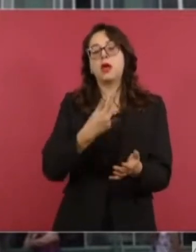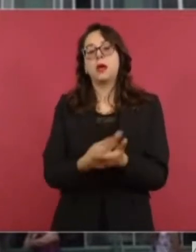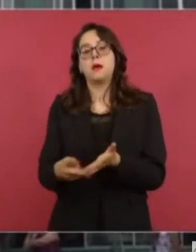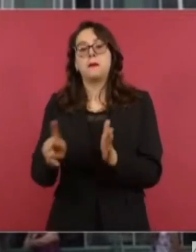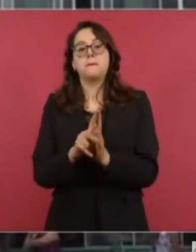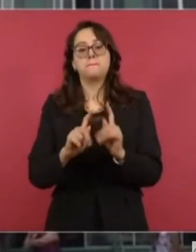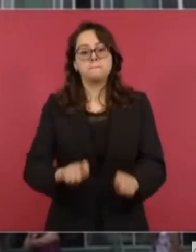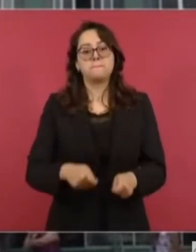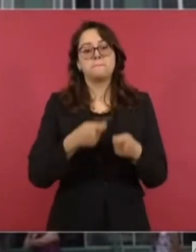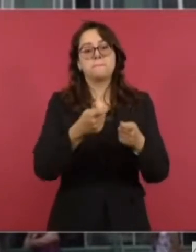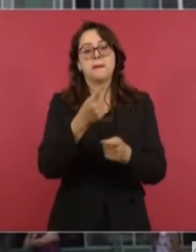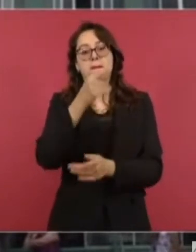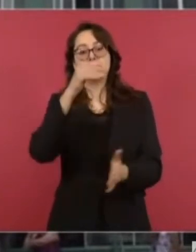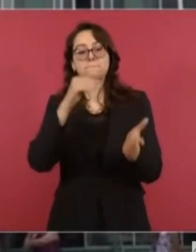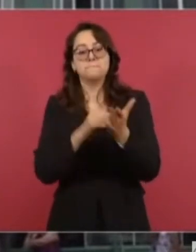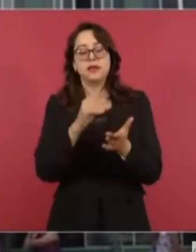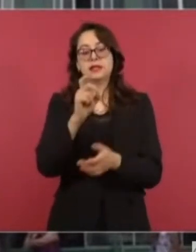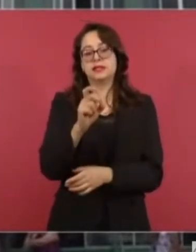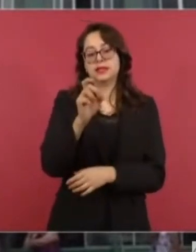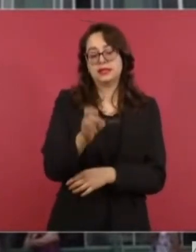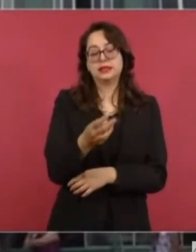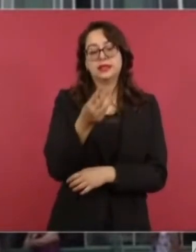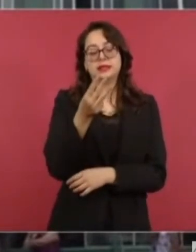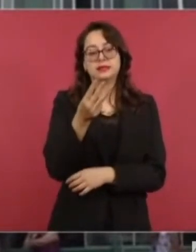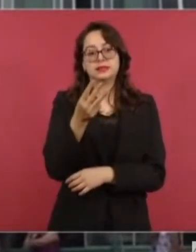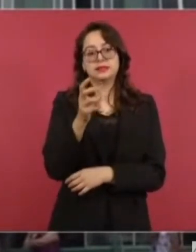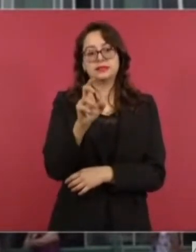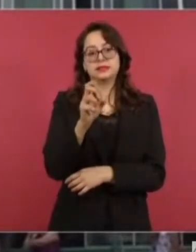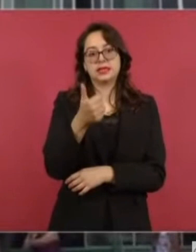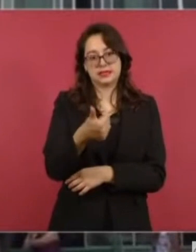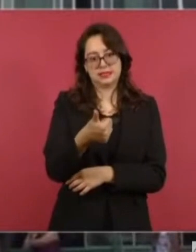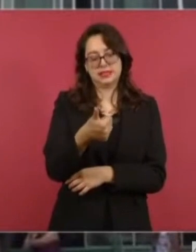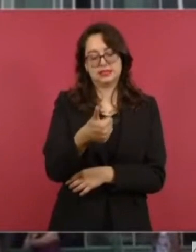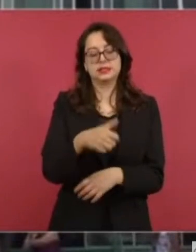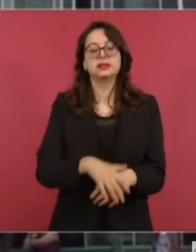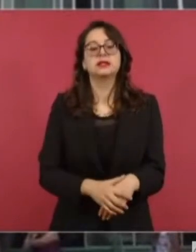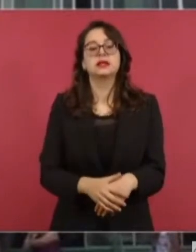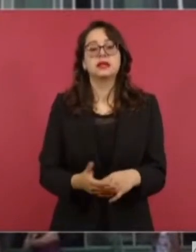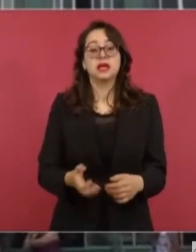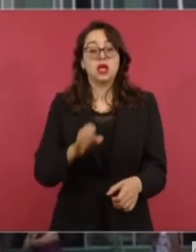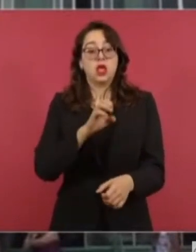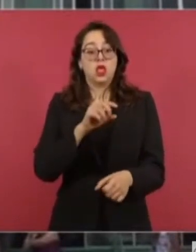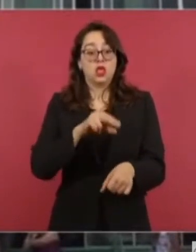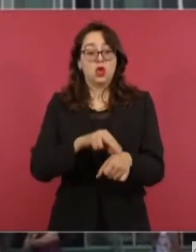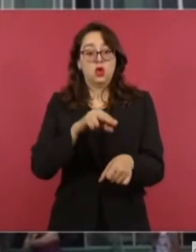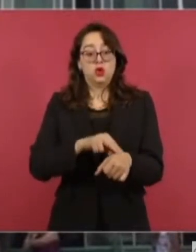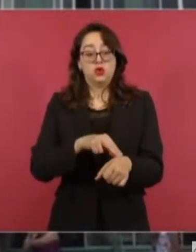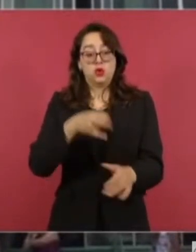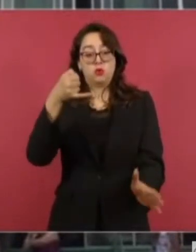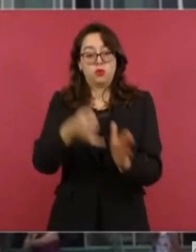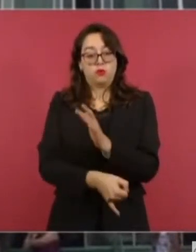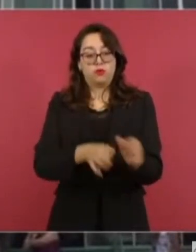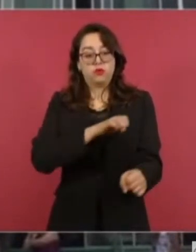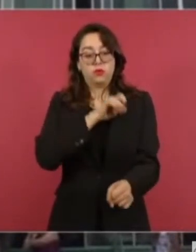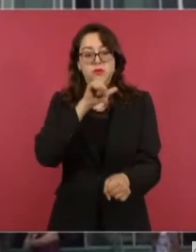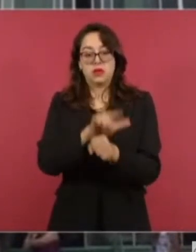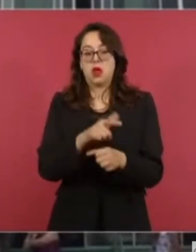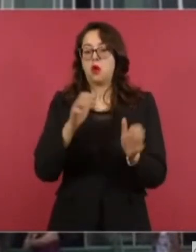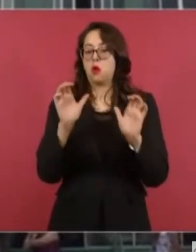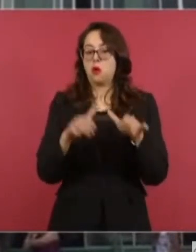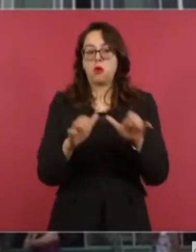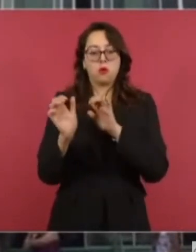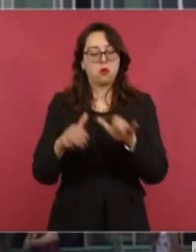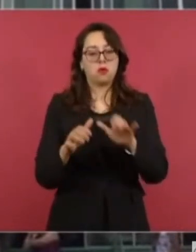a 1,036 trabajadores de la salud en este estado. En la parte de especialistas nos referimos a todos los métodos de contratación y